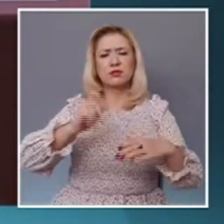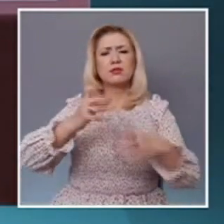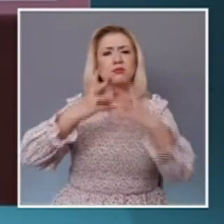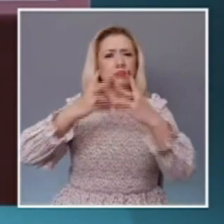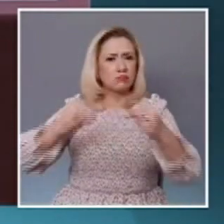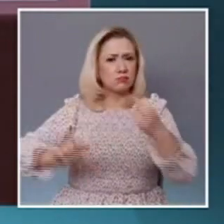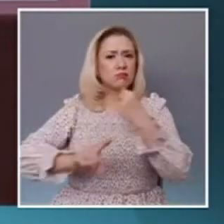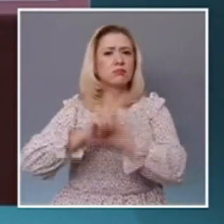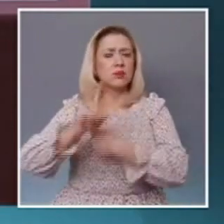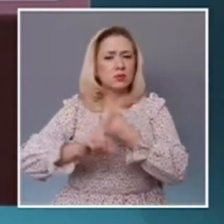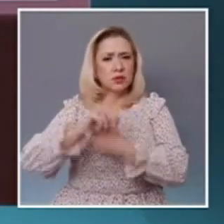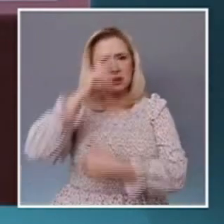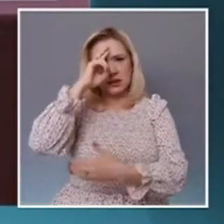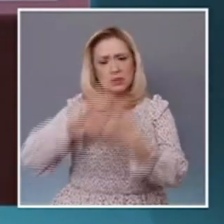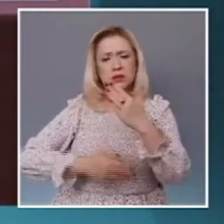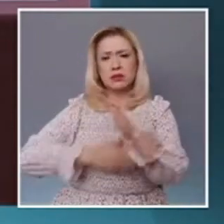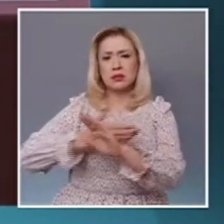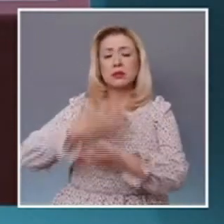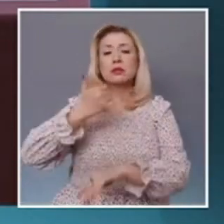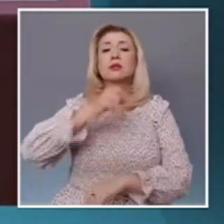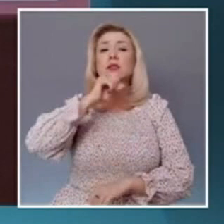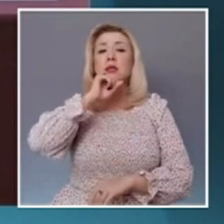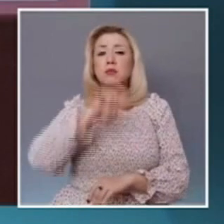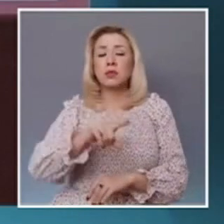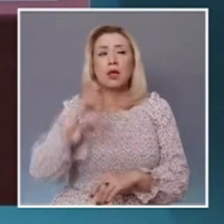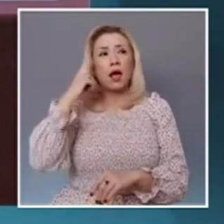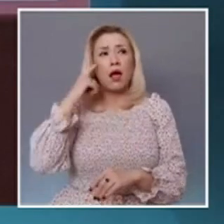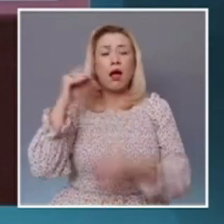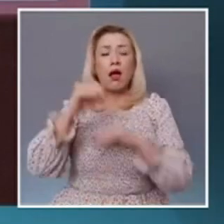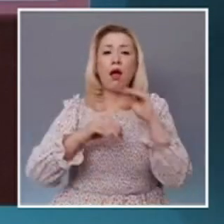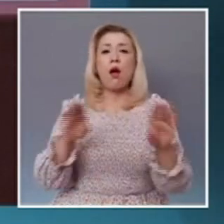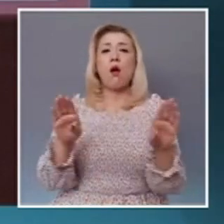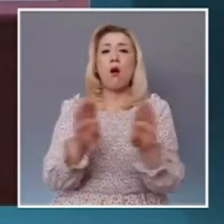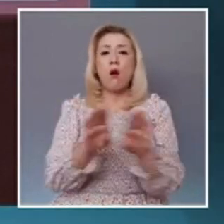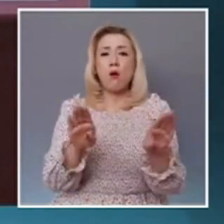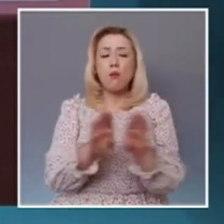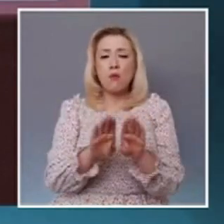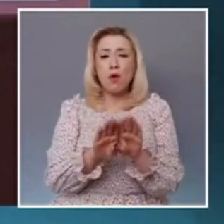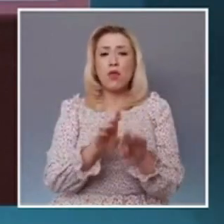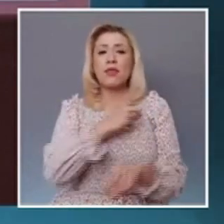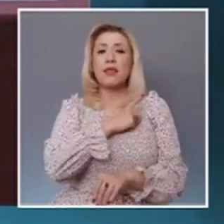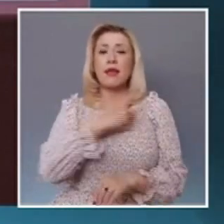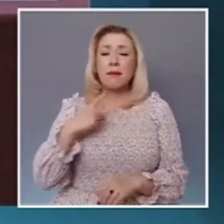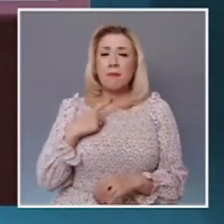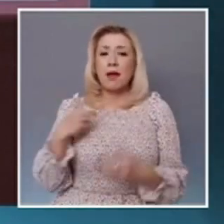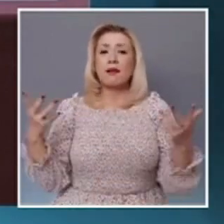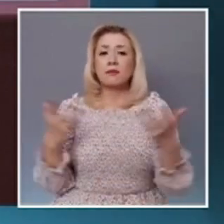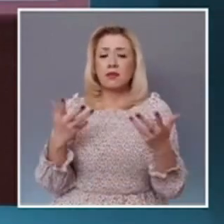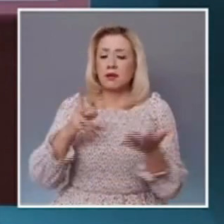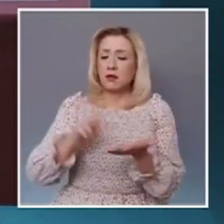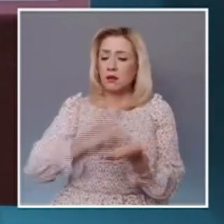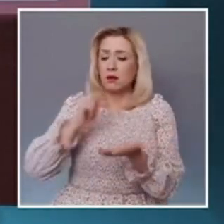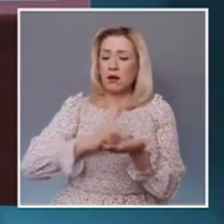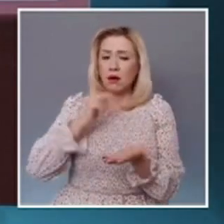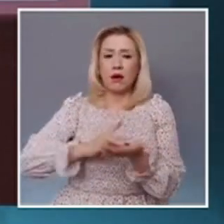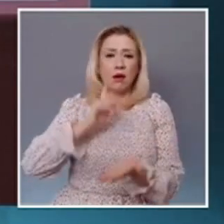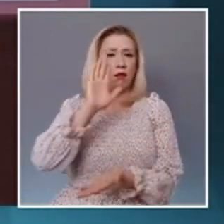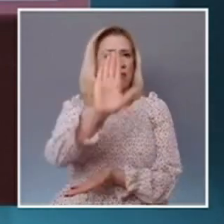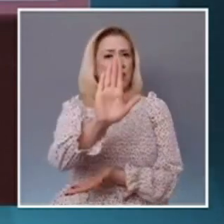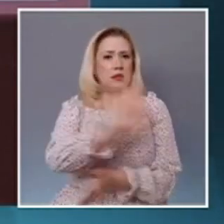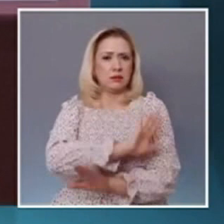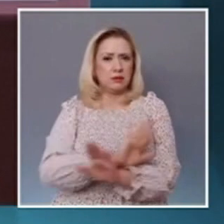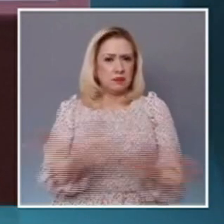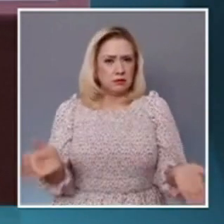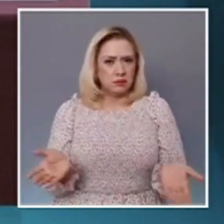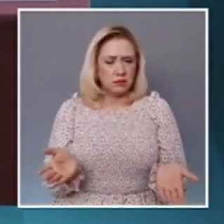agresión y al mismo tiempo también desarrolla una estrategia pedagógica de cómo esto no se vuelva a repetir. Ya aparte de que